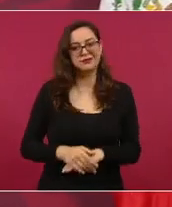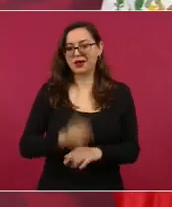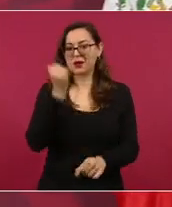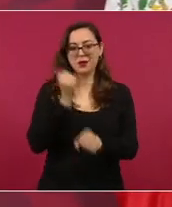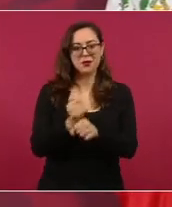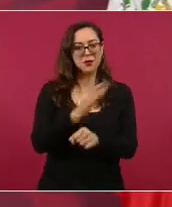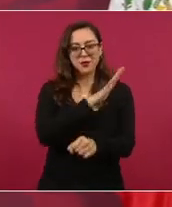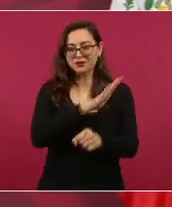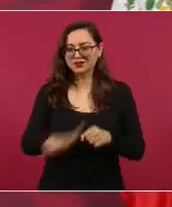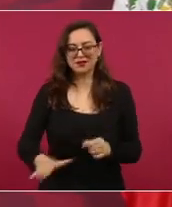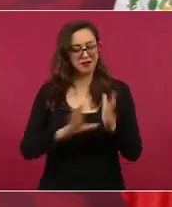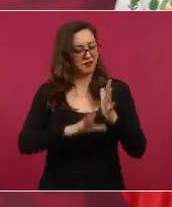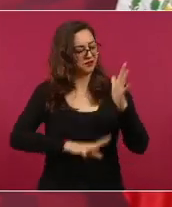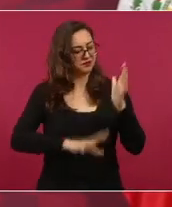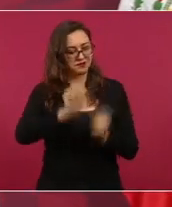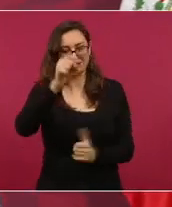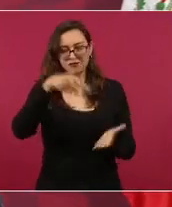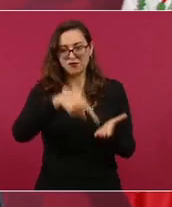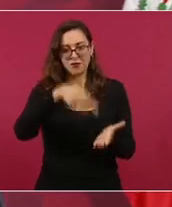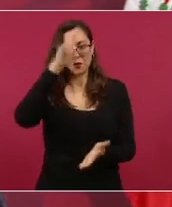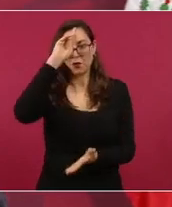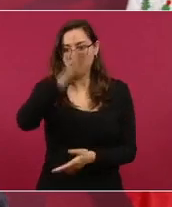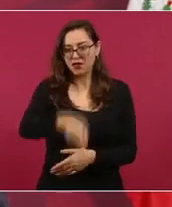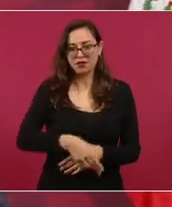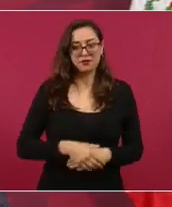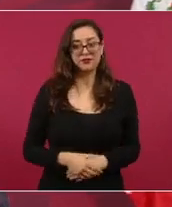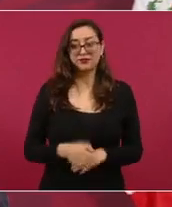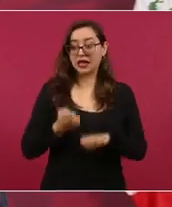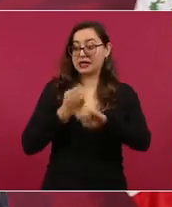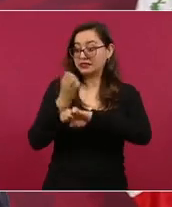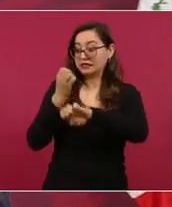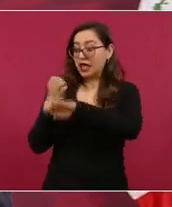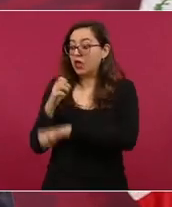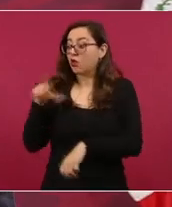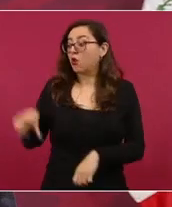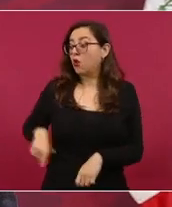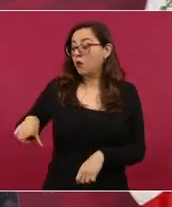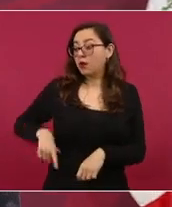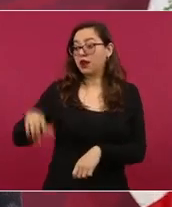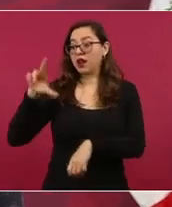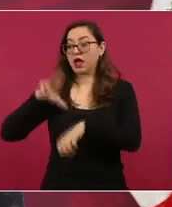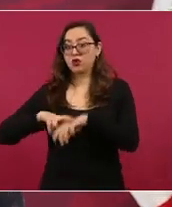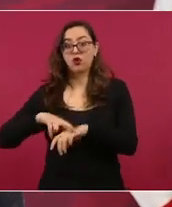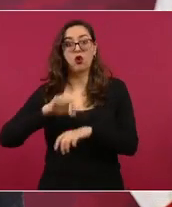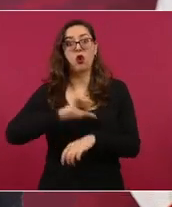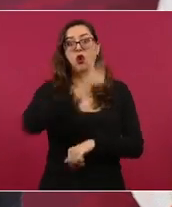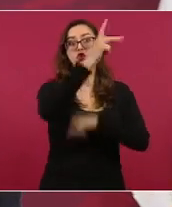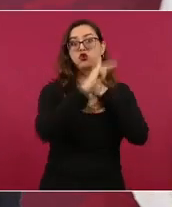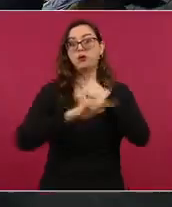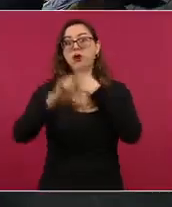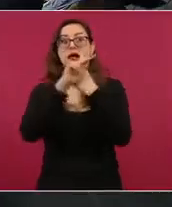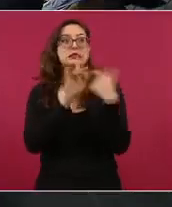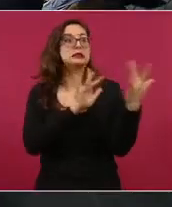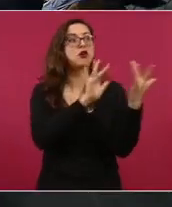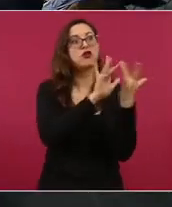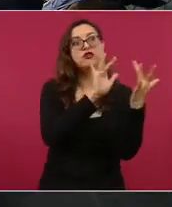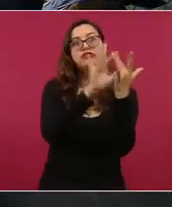de acuerdo a la Constitución. Los estados no pueden hacer convenios con gobiernos extranjeros,